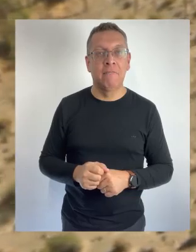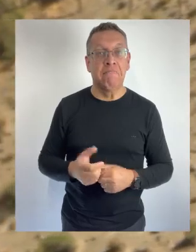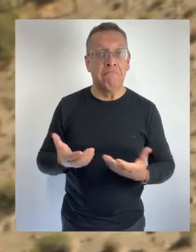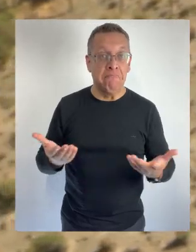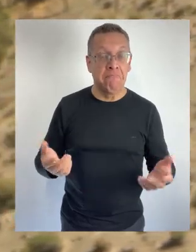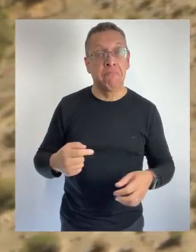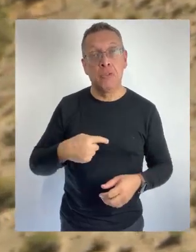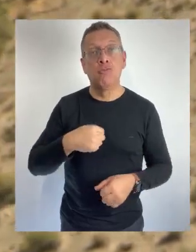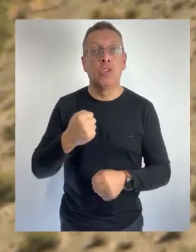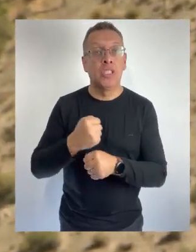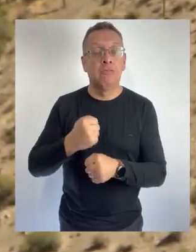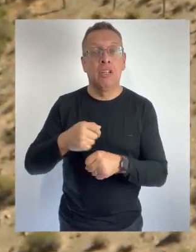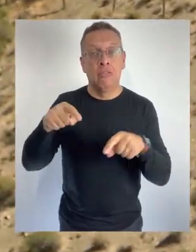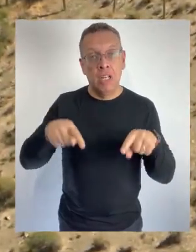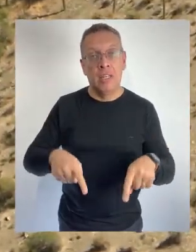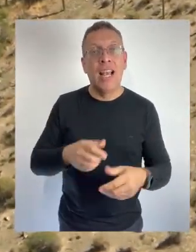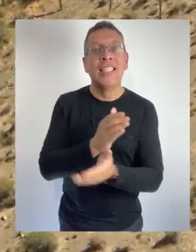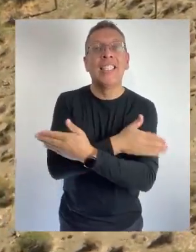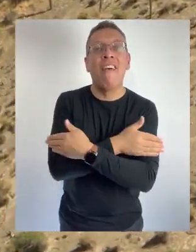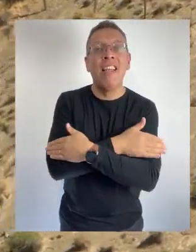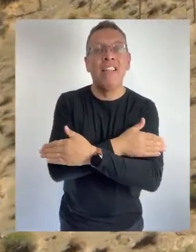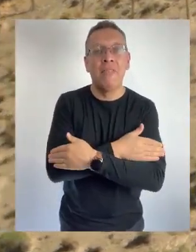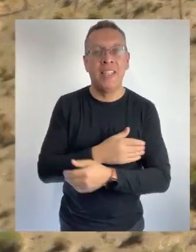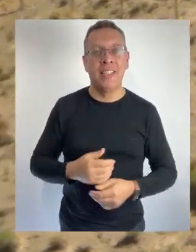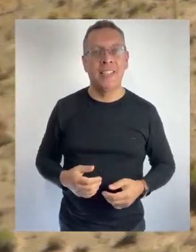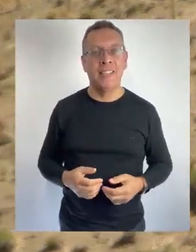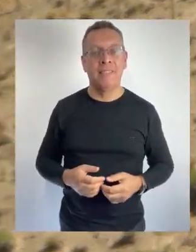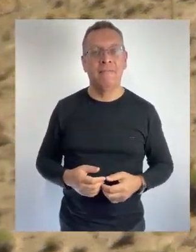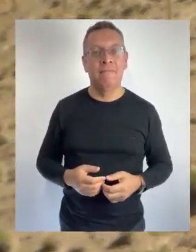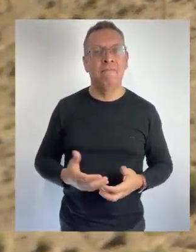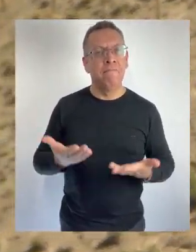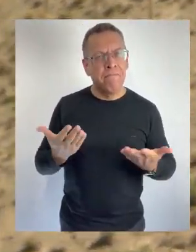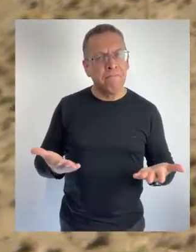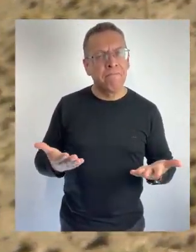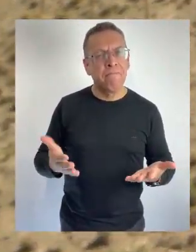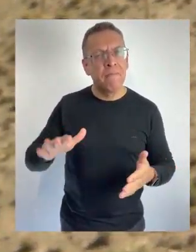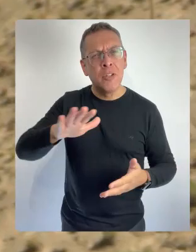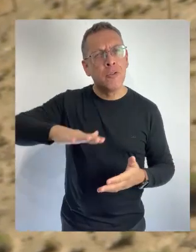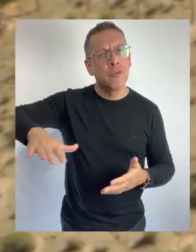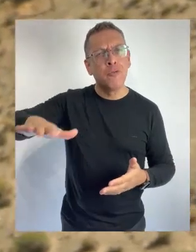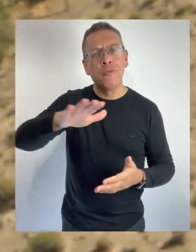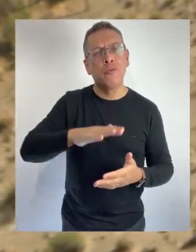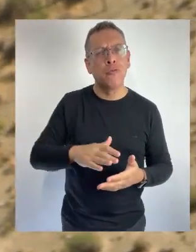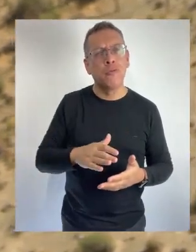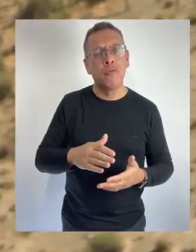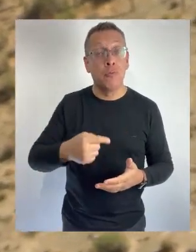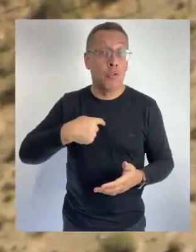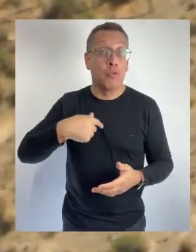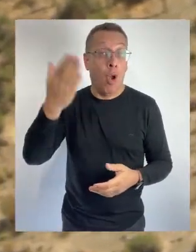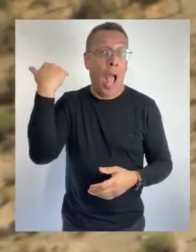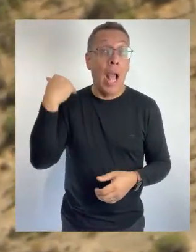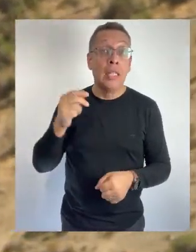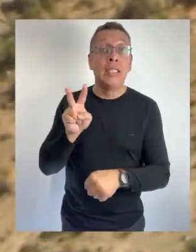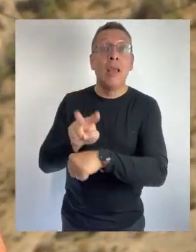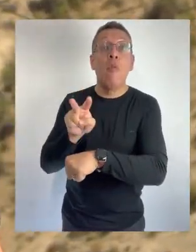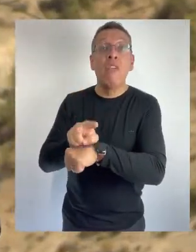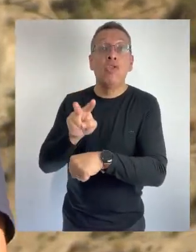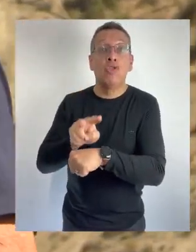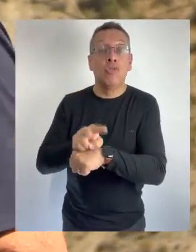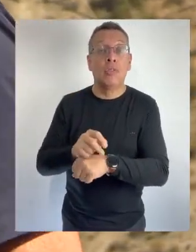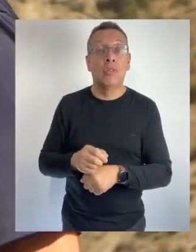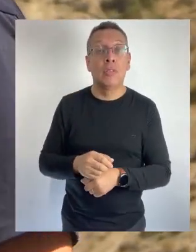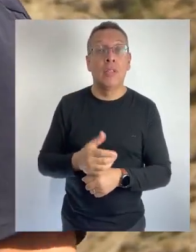oral, y ¿sabes? Hacer esto es como dar clase, porque también hice clase, pero hacer esto para mí es estar